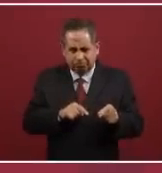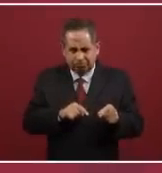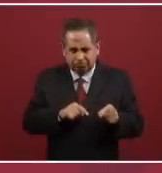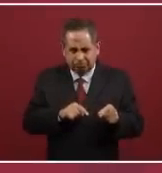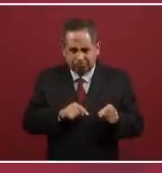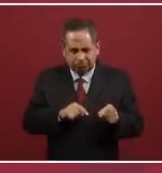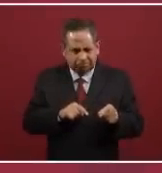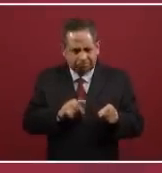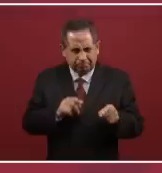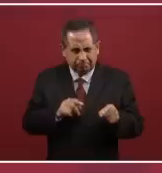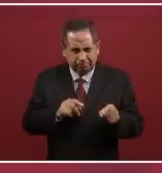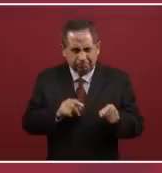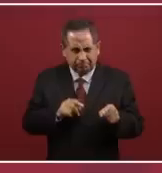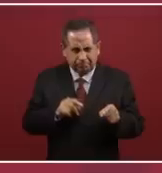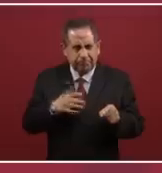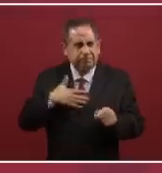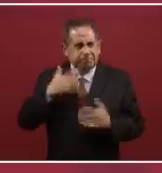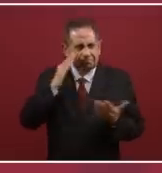en mi Face.